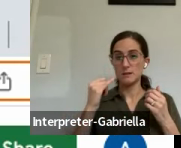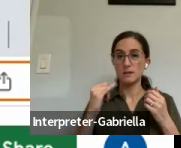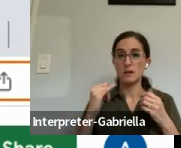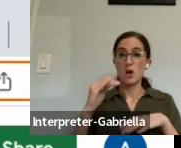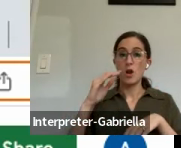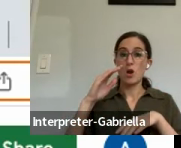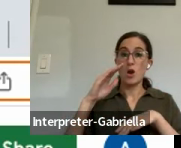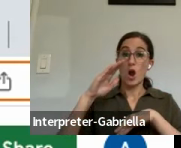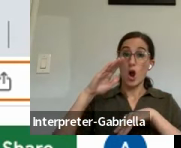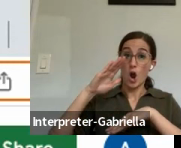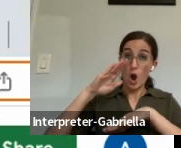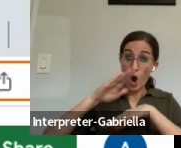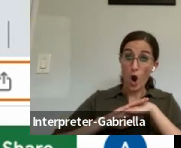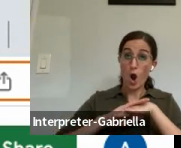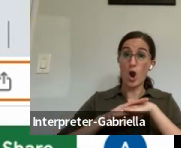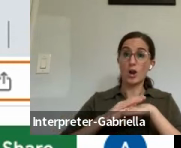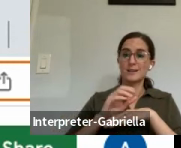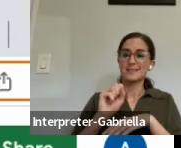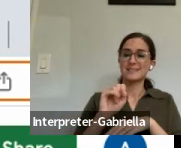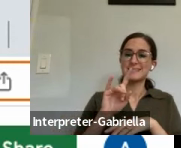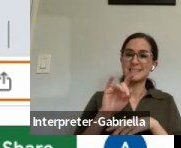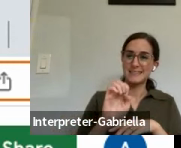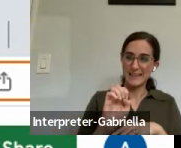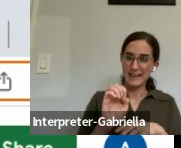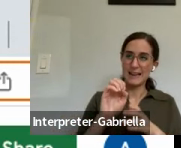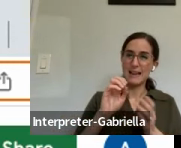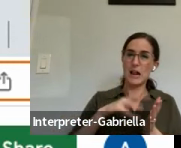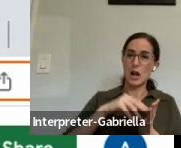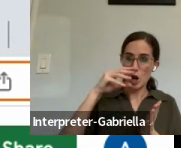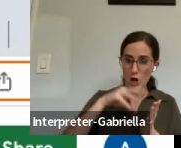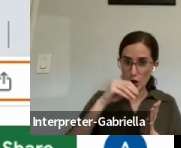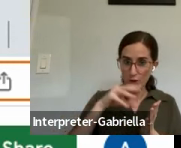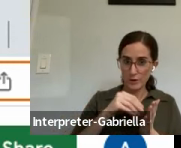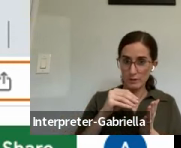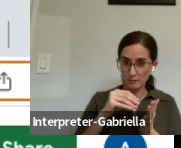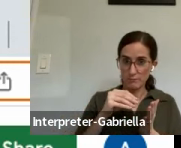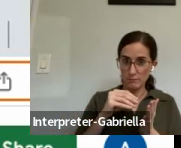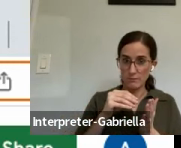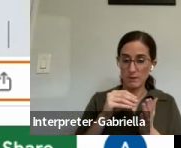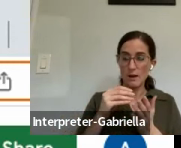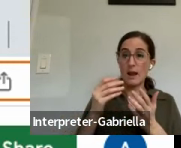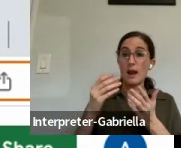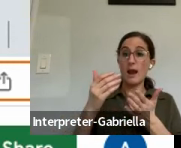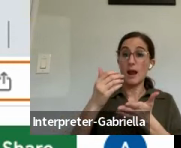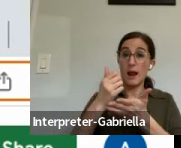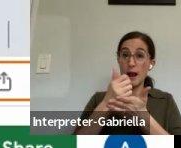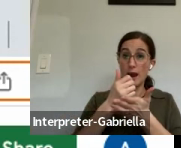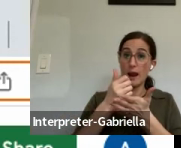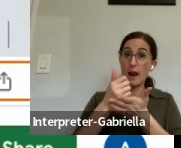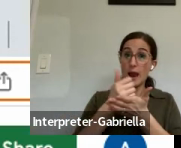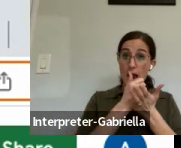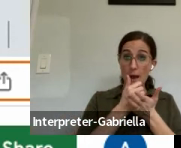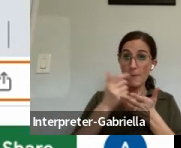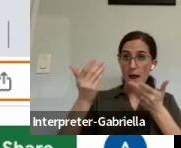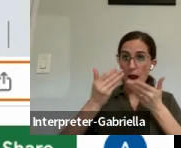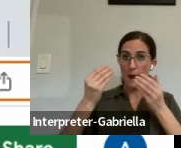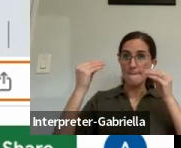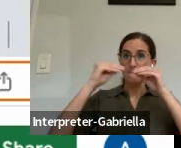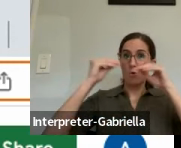learning, using it as an opportunity to get more teachers into the space. Y